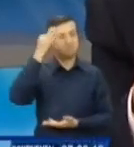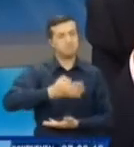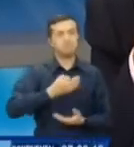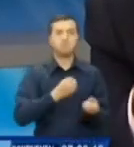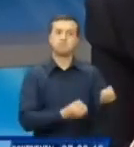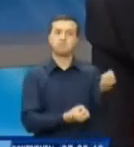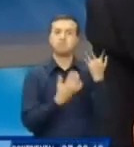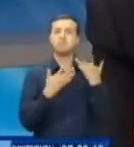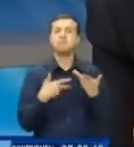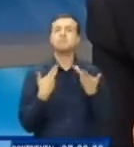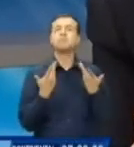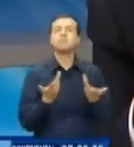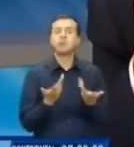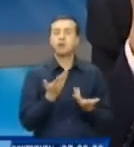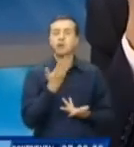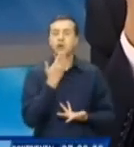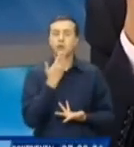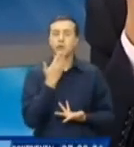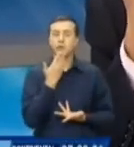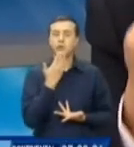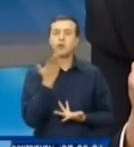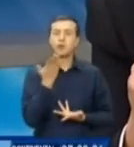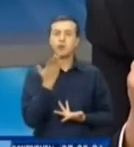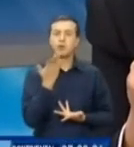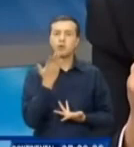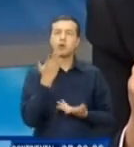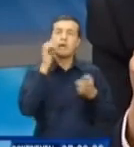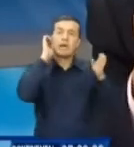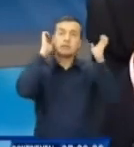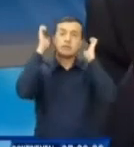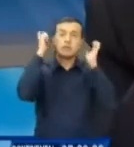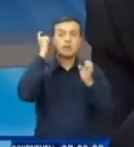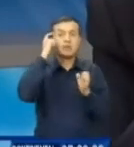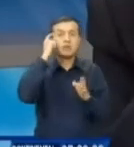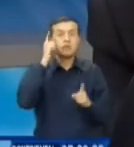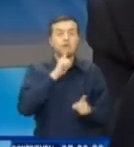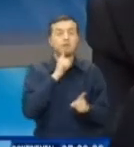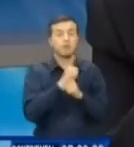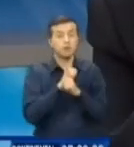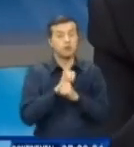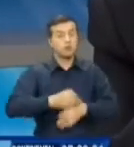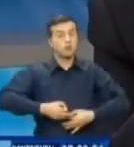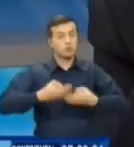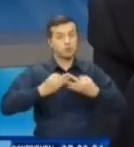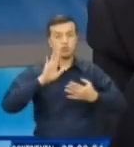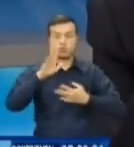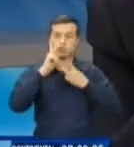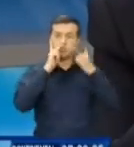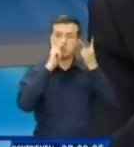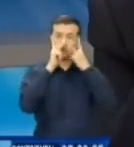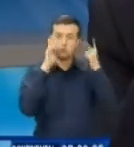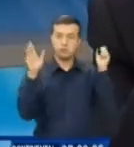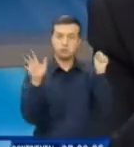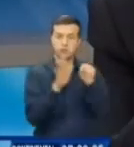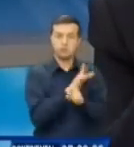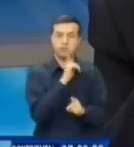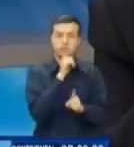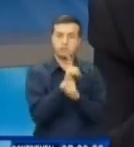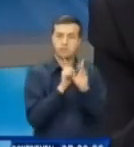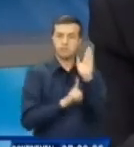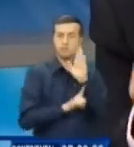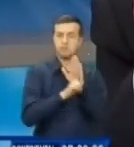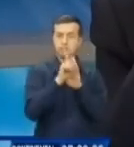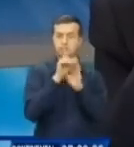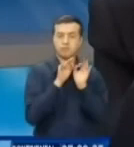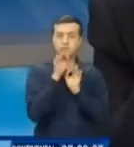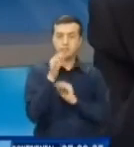cuáles son las políticas públicas al amparo de esa visión integral de desarrollo rural